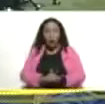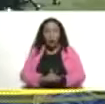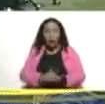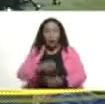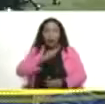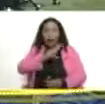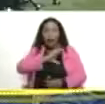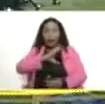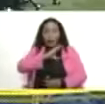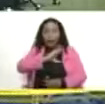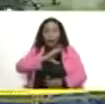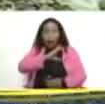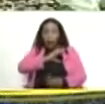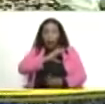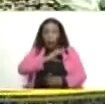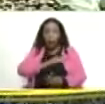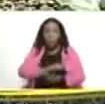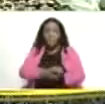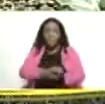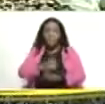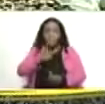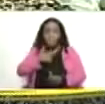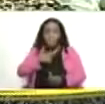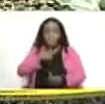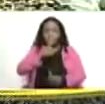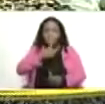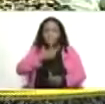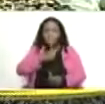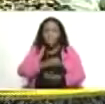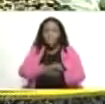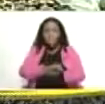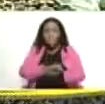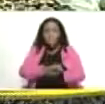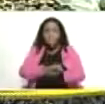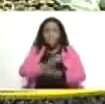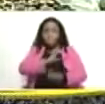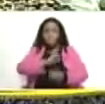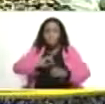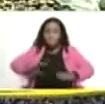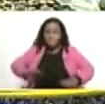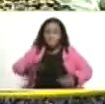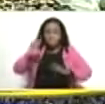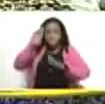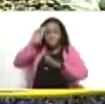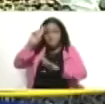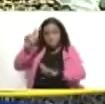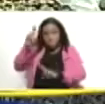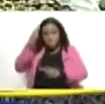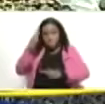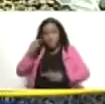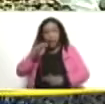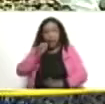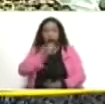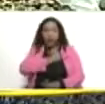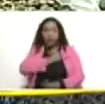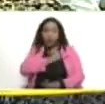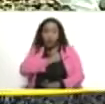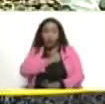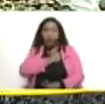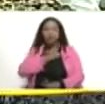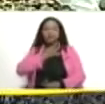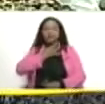cristiano, como cristiano que soy de Cristo, respetando a los católicos, a los